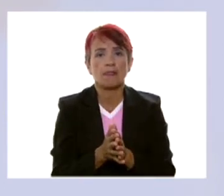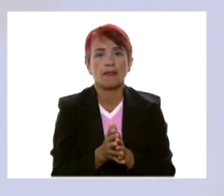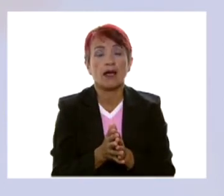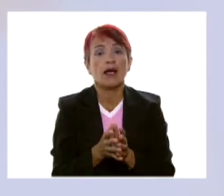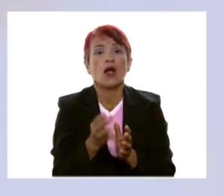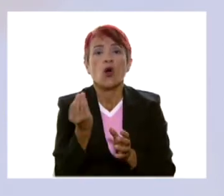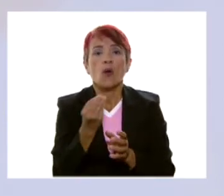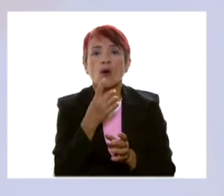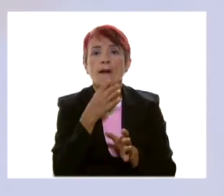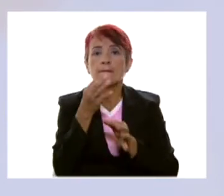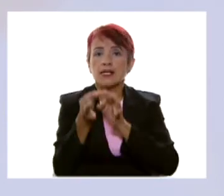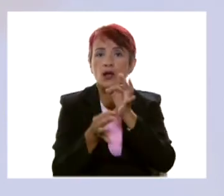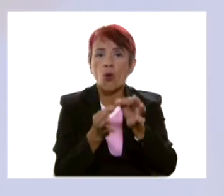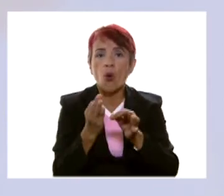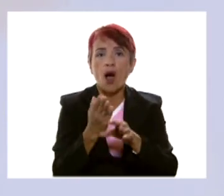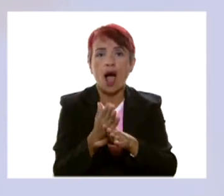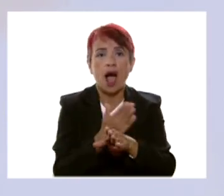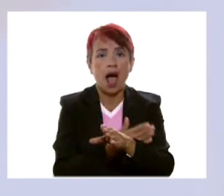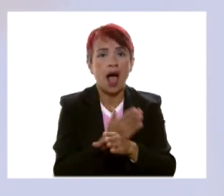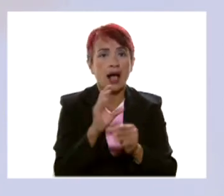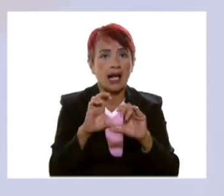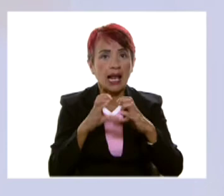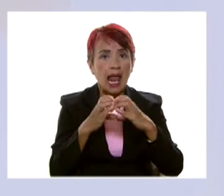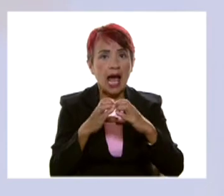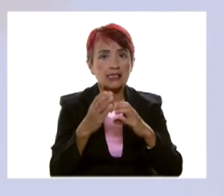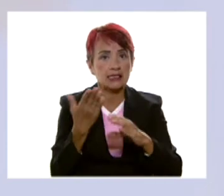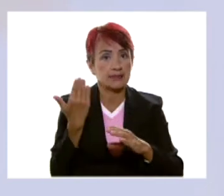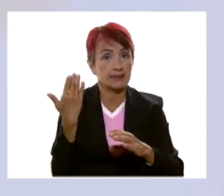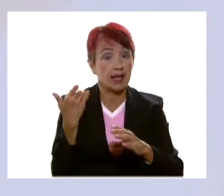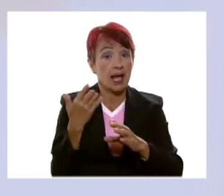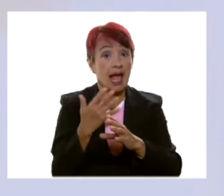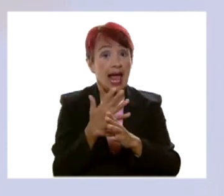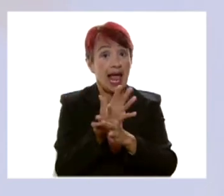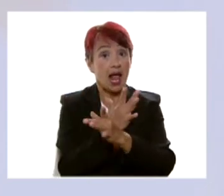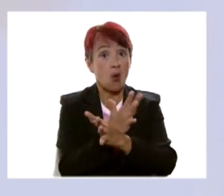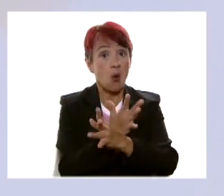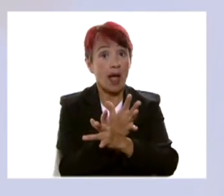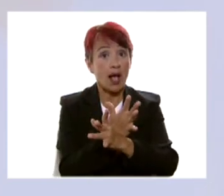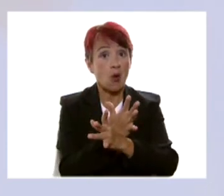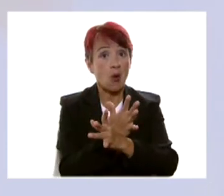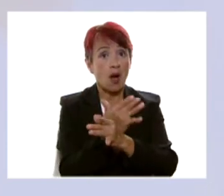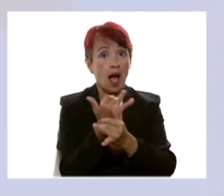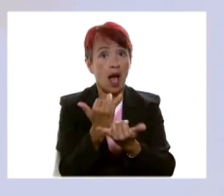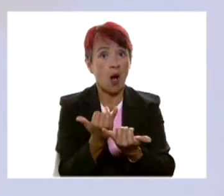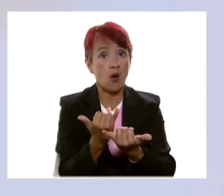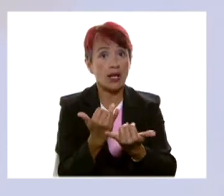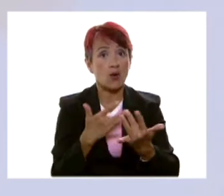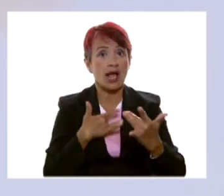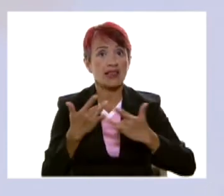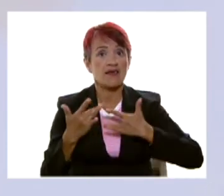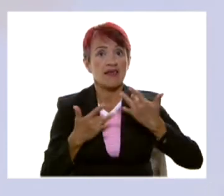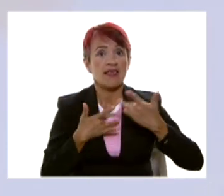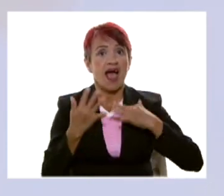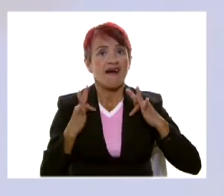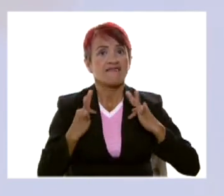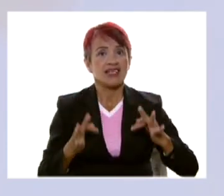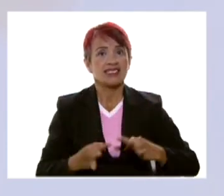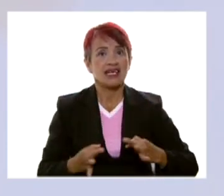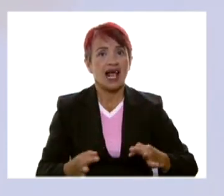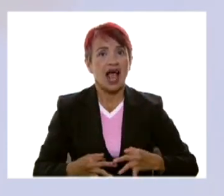Tal como se los he mencionado en clases anteriores, el juego pasó de ser una actividad física en la vida